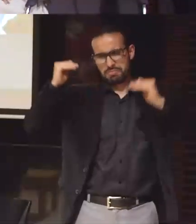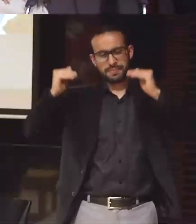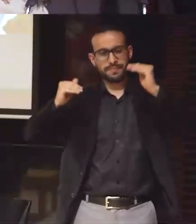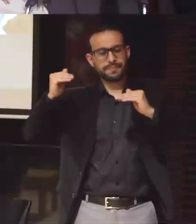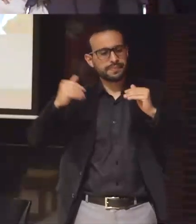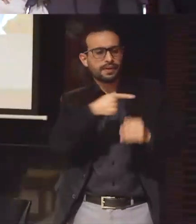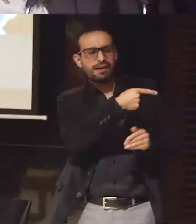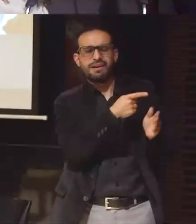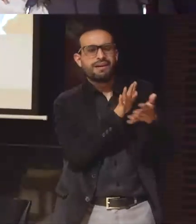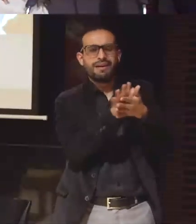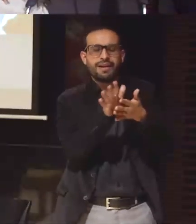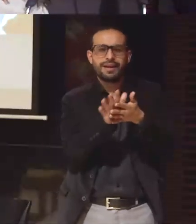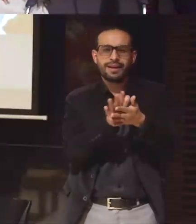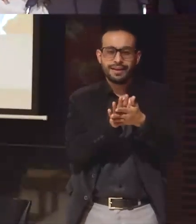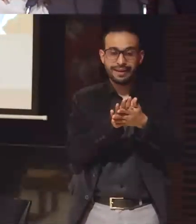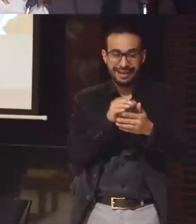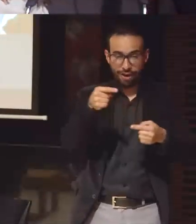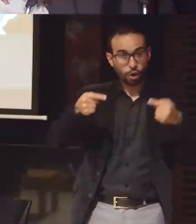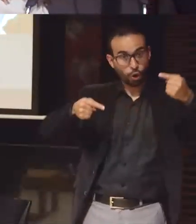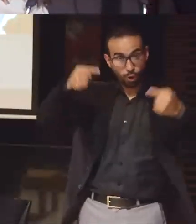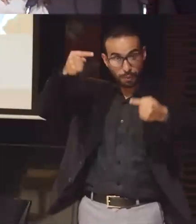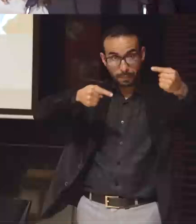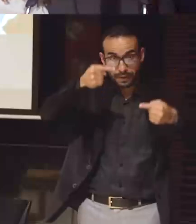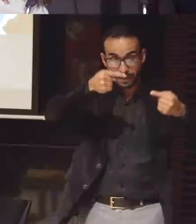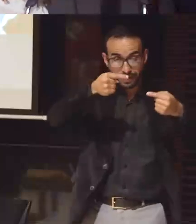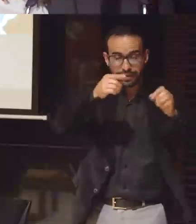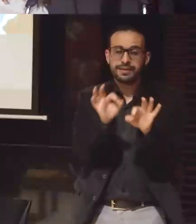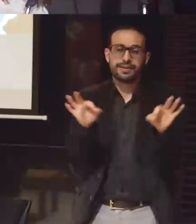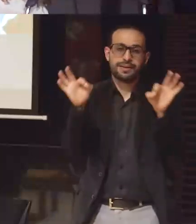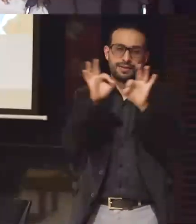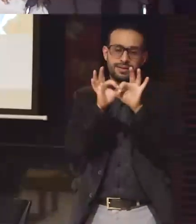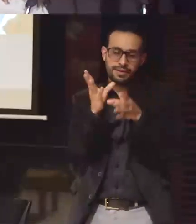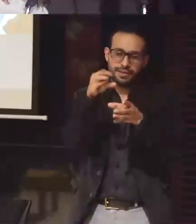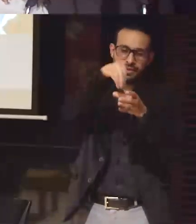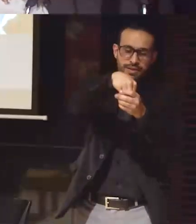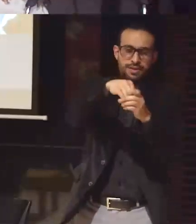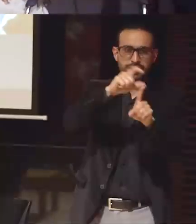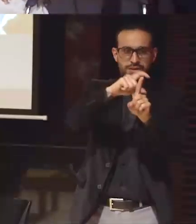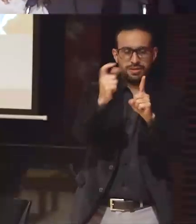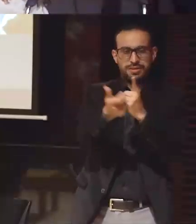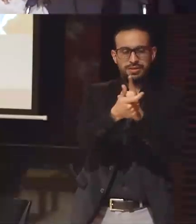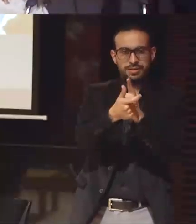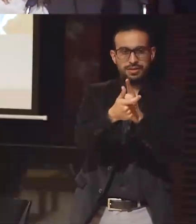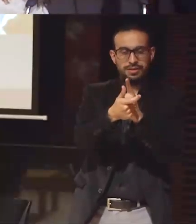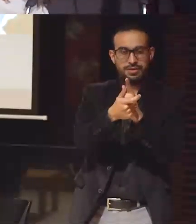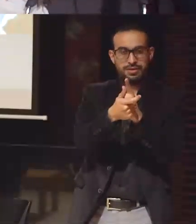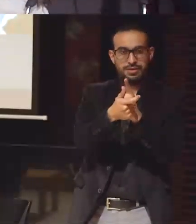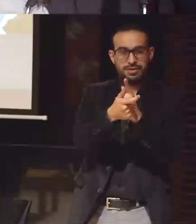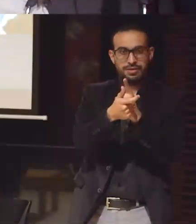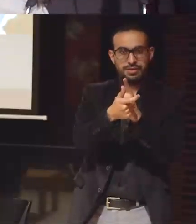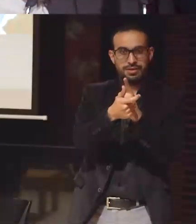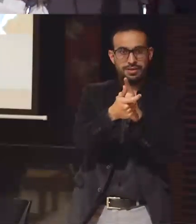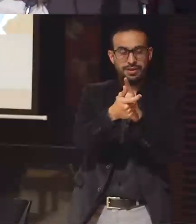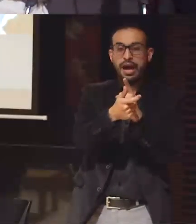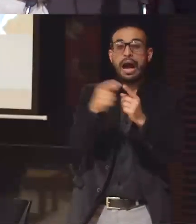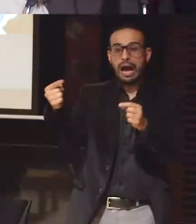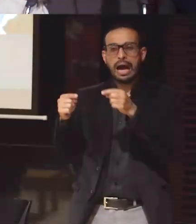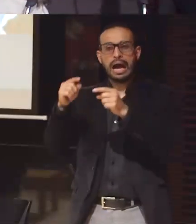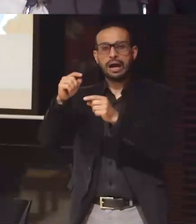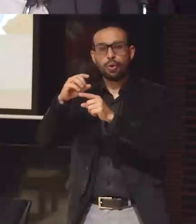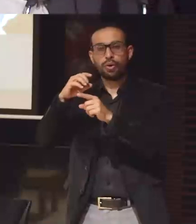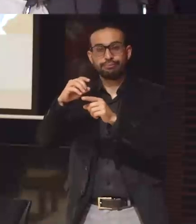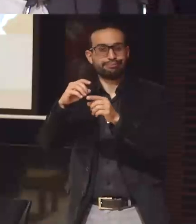aplicar cultura a la competitividad, no competitividad a la cultura, sino cultura a la competitividad, entender que el ocio,